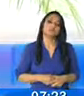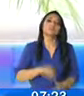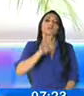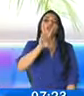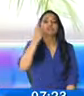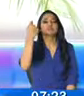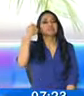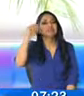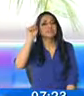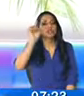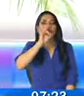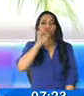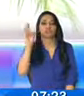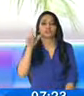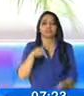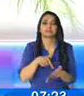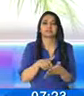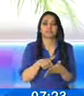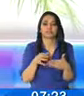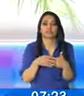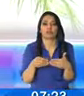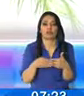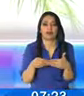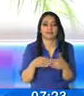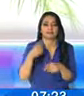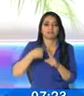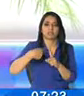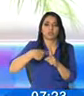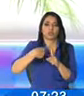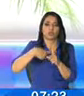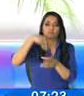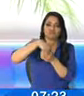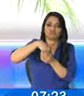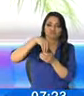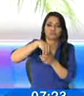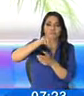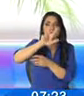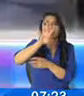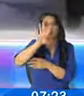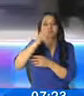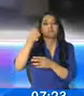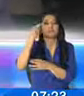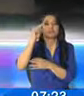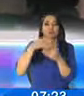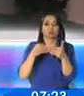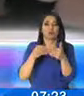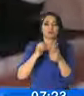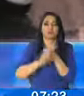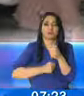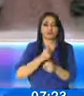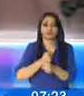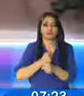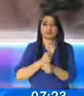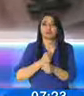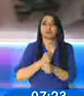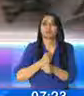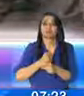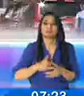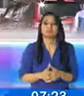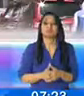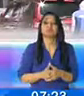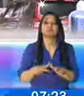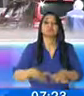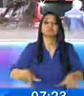2,800000 al mes es un ahorro de aproximadamente 34 millones al año el servicio de gestión inmobiliaria del sector